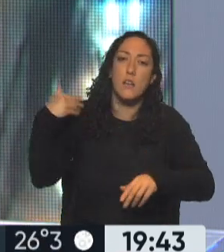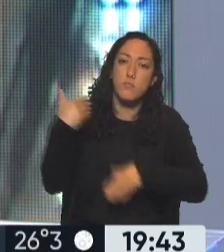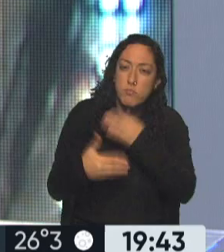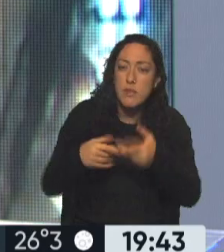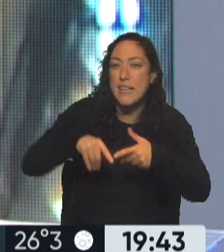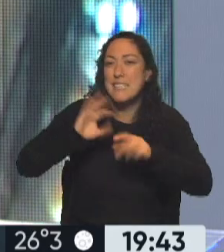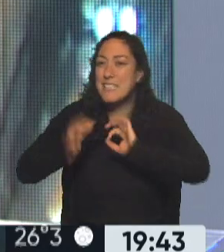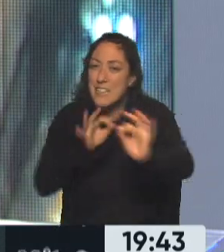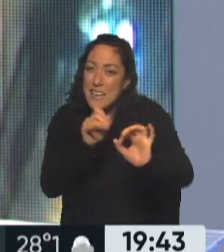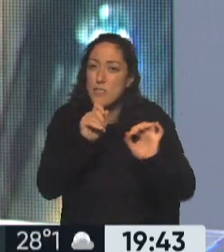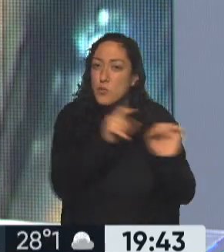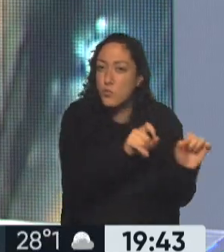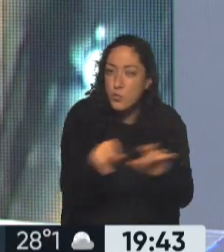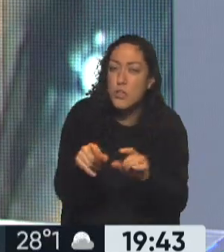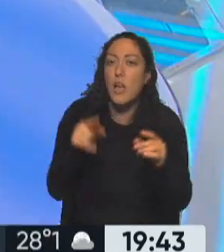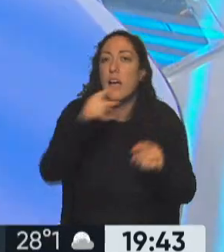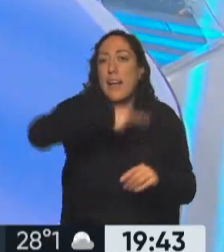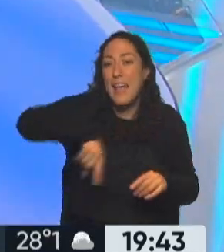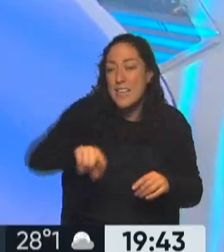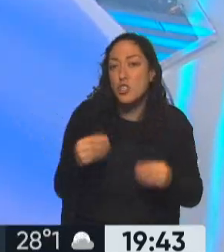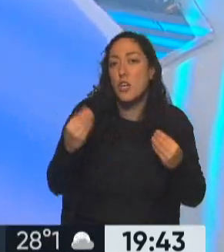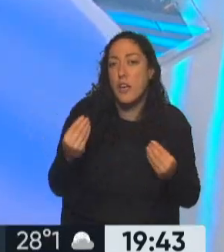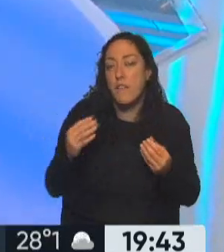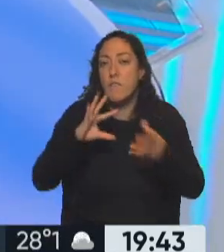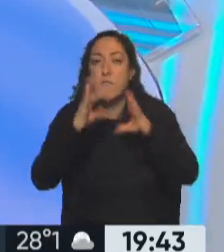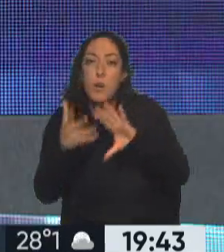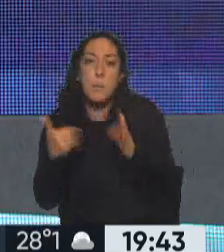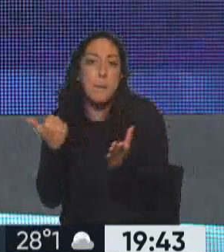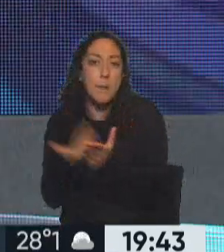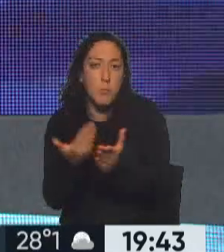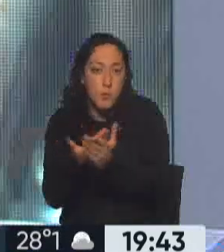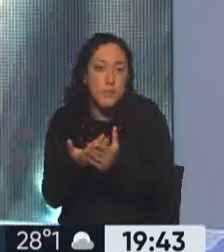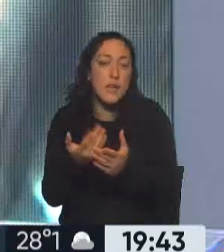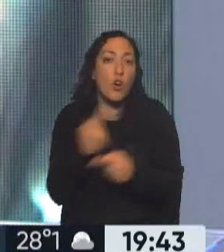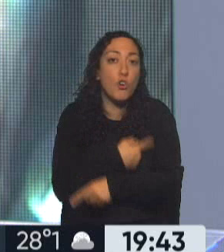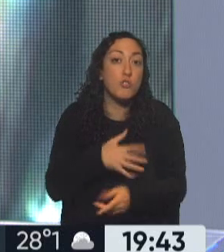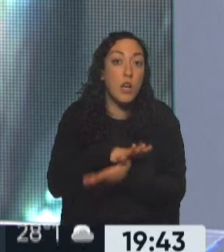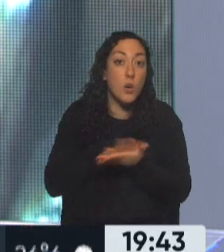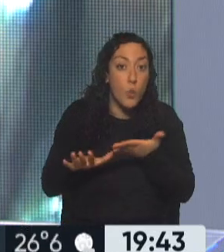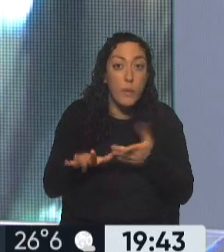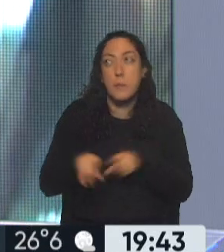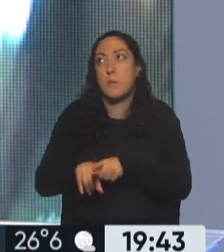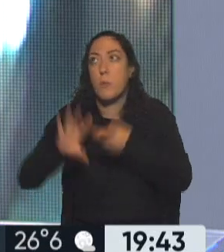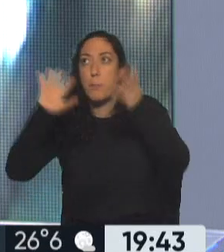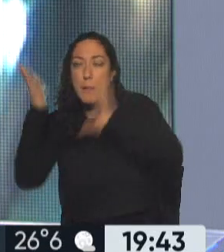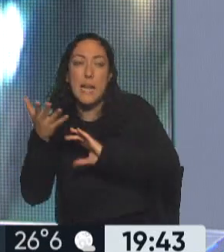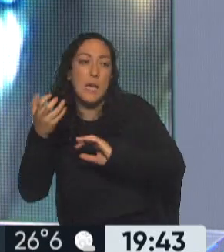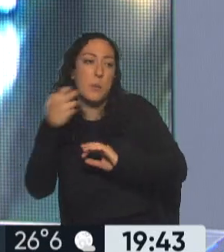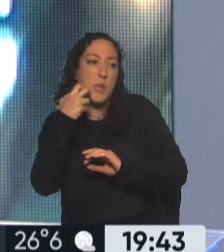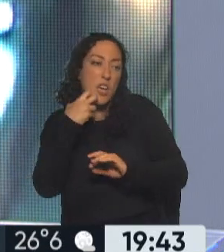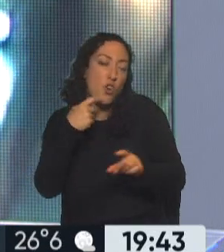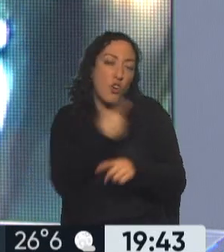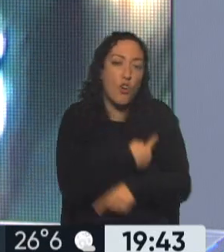demás, que plantean justamente ese clivaje donde efectivamente lo nuevo pasa a ser lo que representa ahora Milei y lo viejo esta